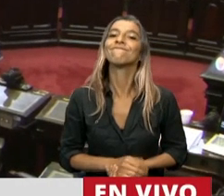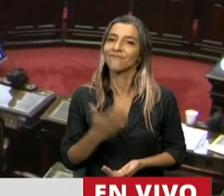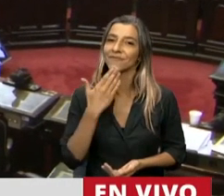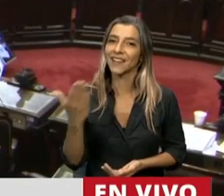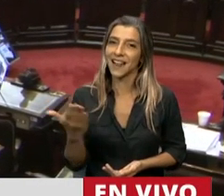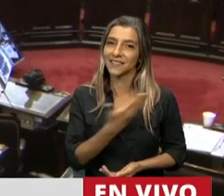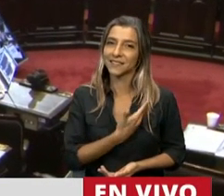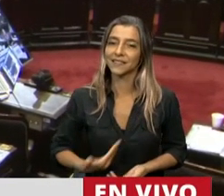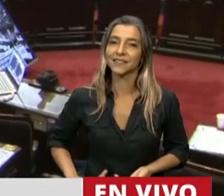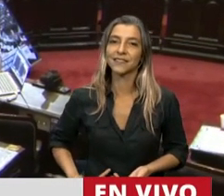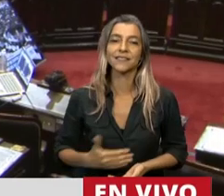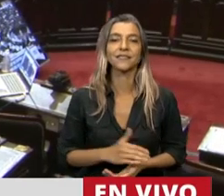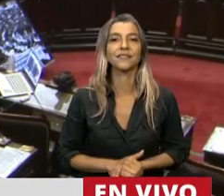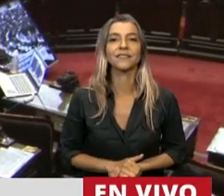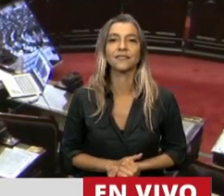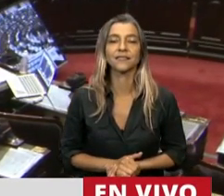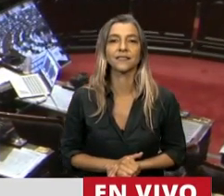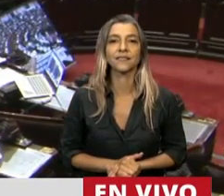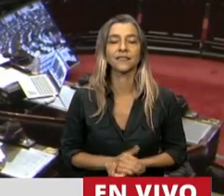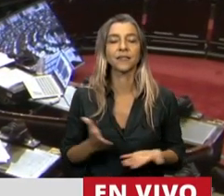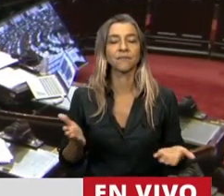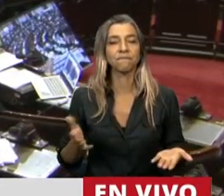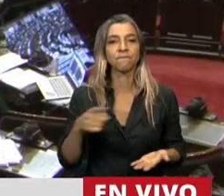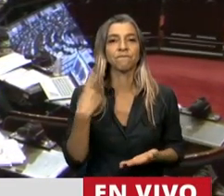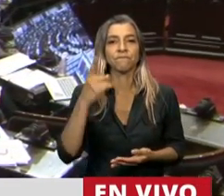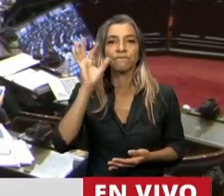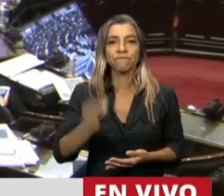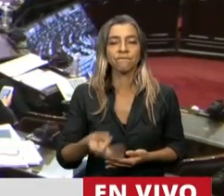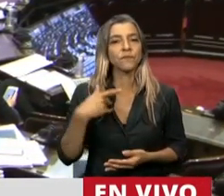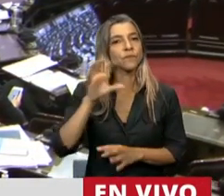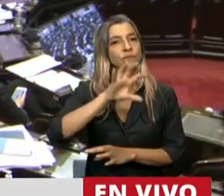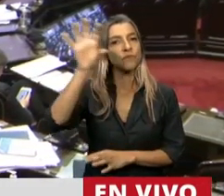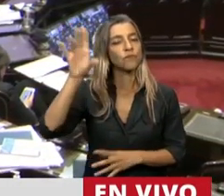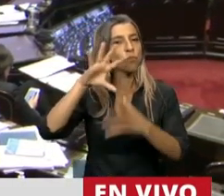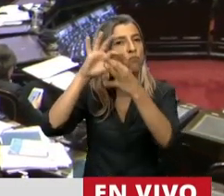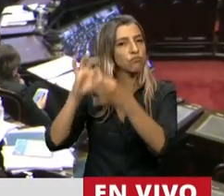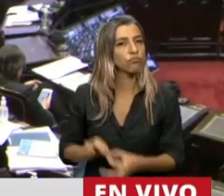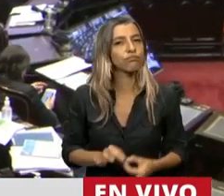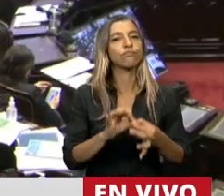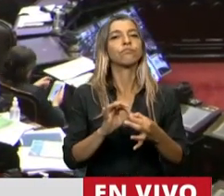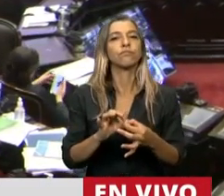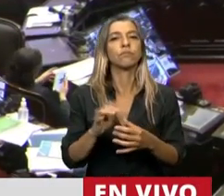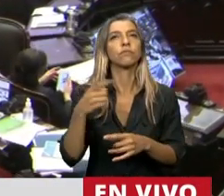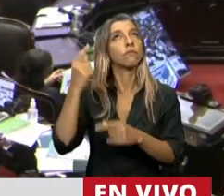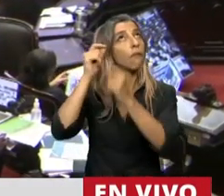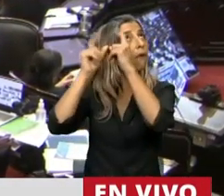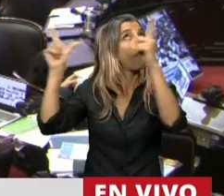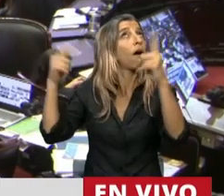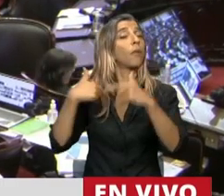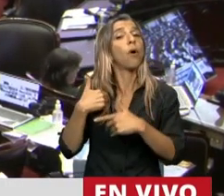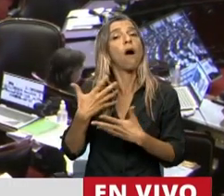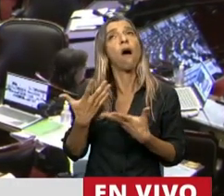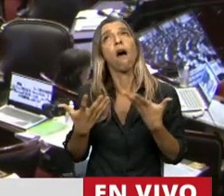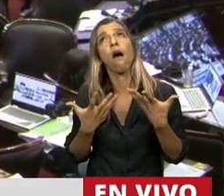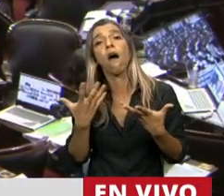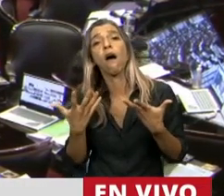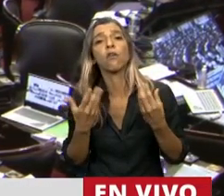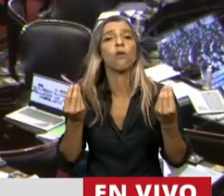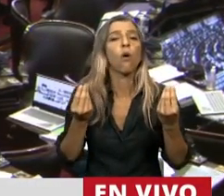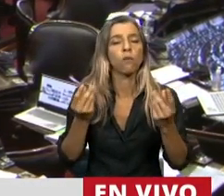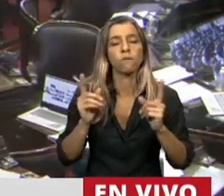Gracias, señor presidente. El fortalecimiento del federalismo no es una idea nostálgica, sino un instrumento político